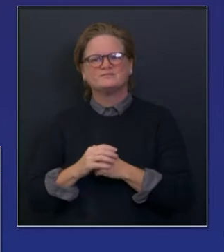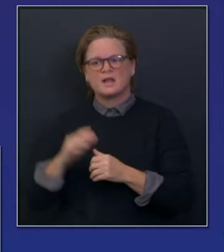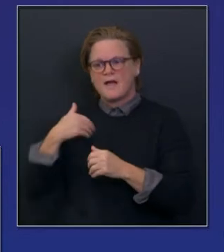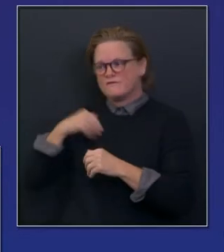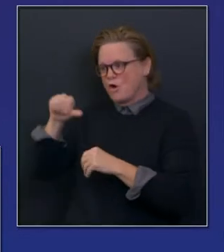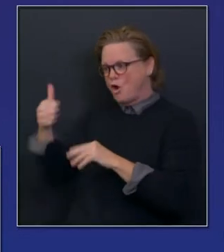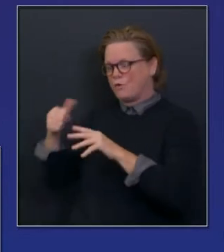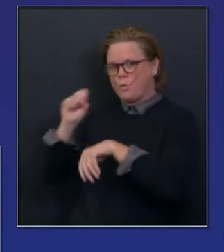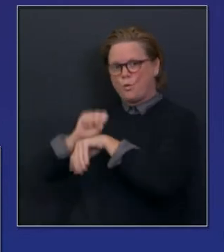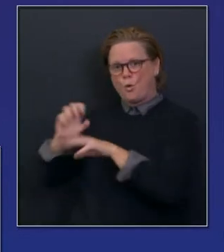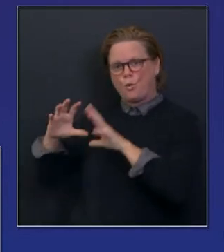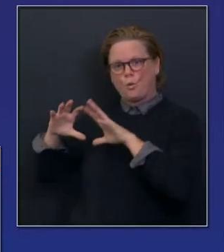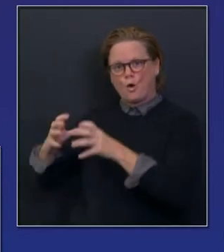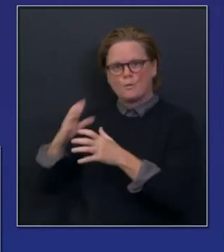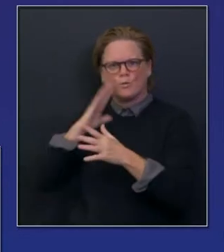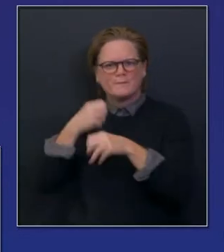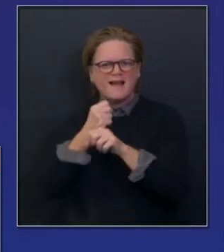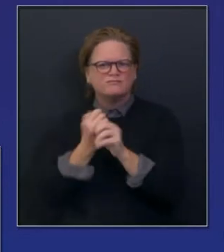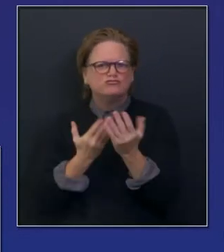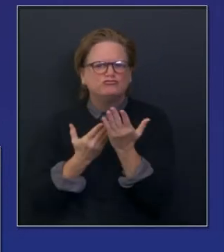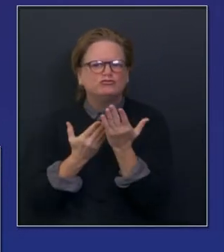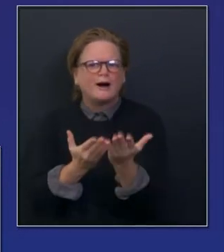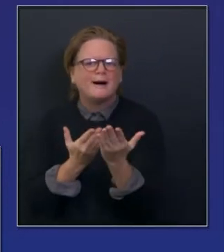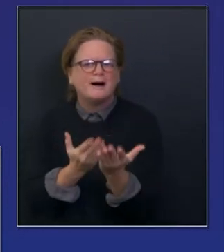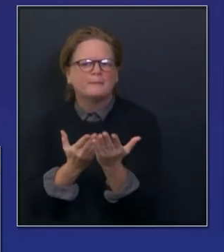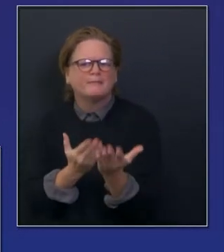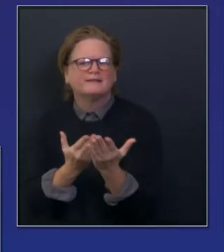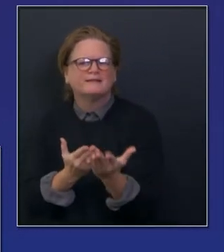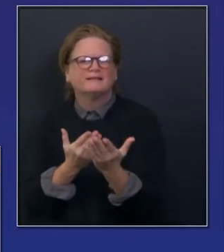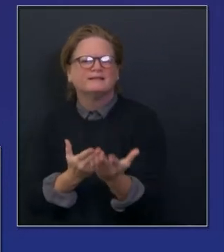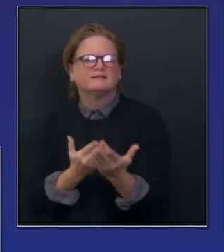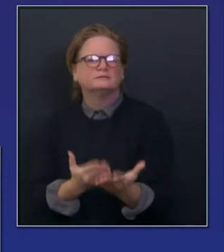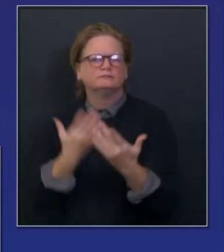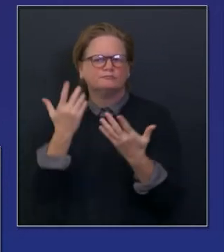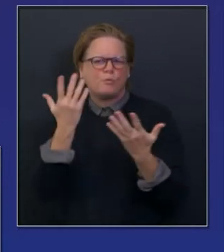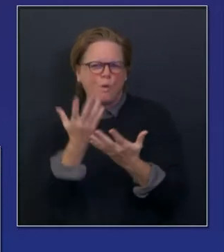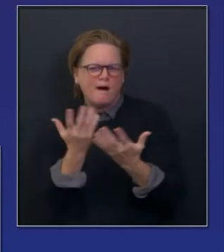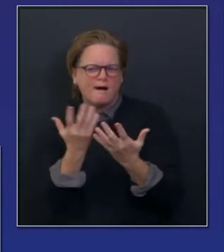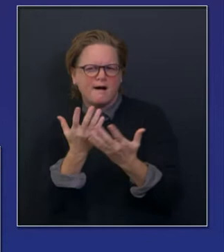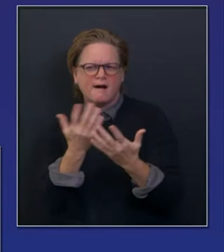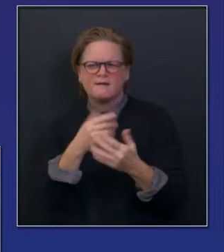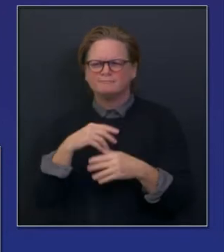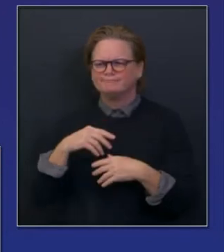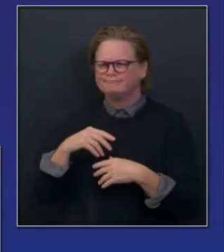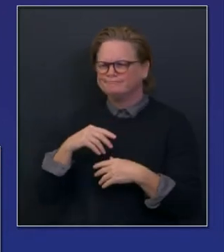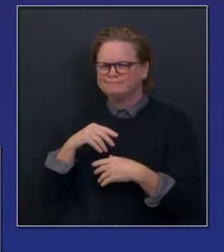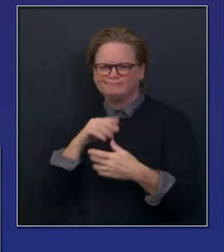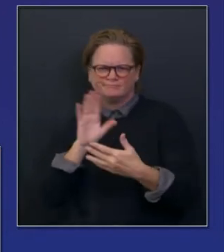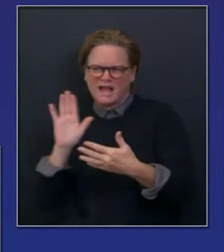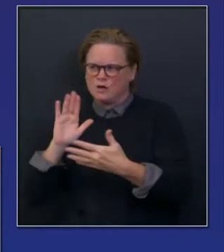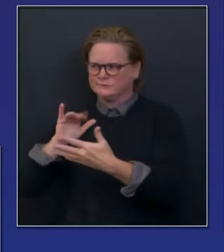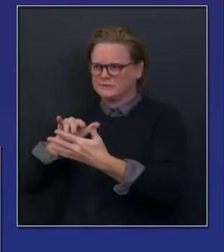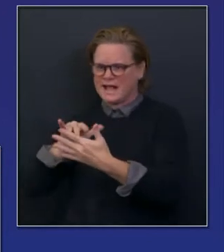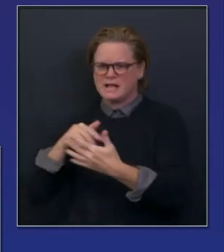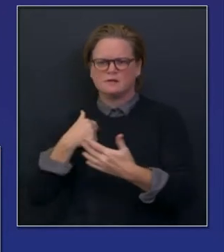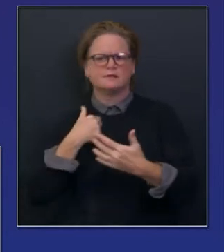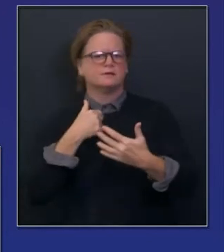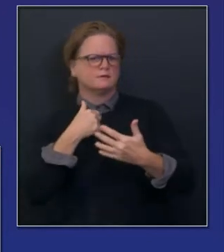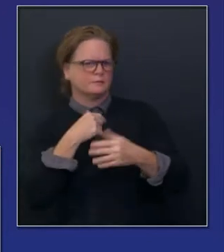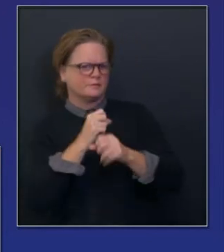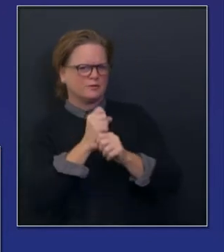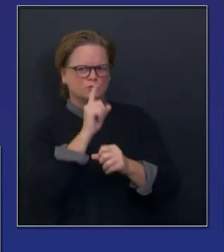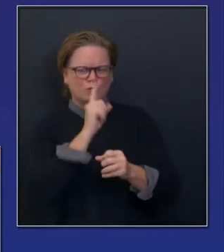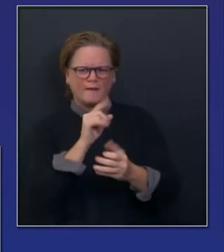a verificar las aseveraciones que se hacen, las determinaciones en base a estos principios y los valores que hemos